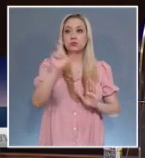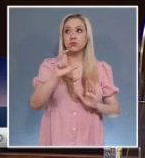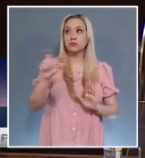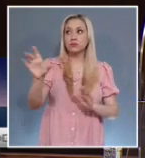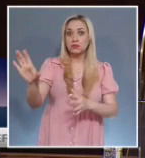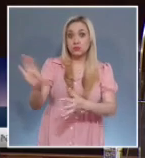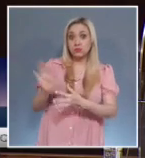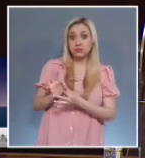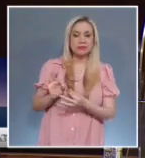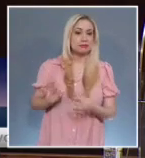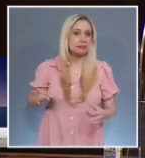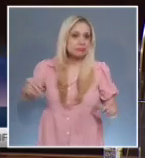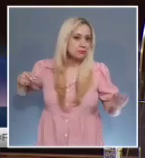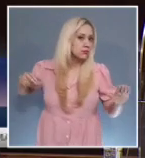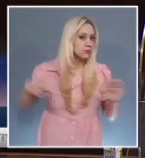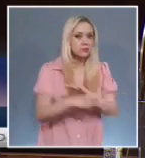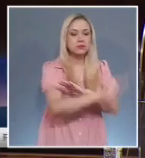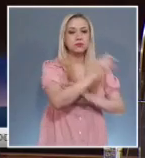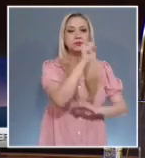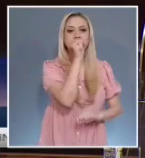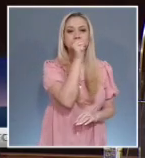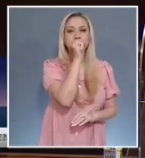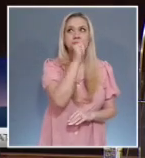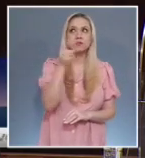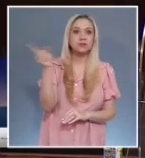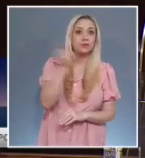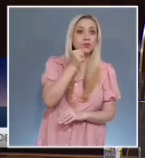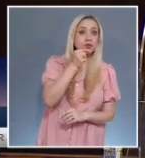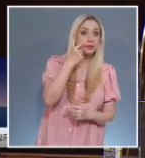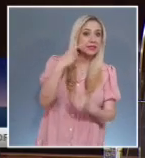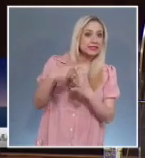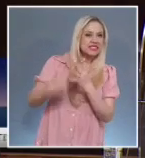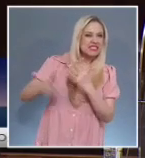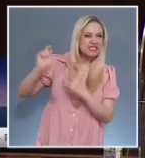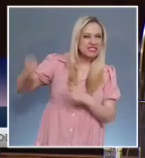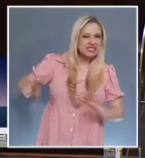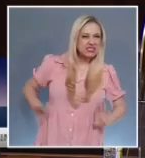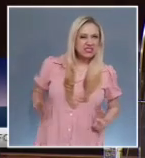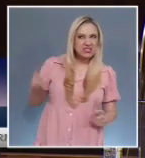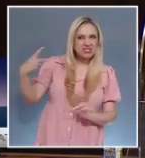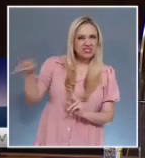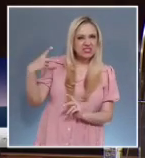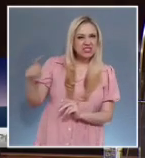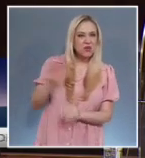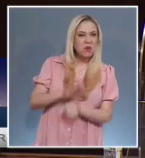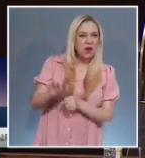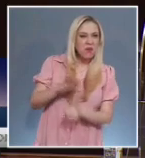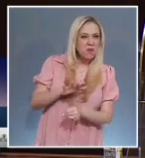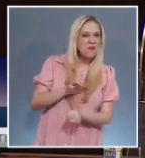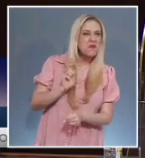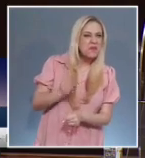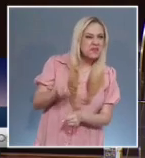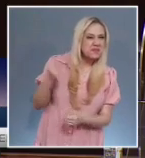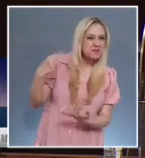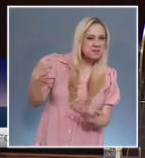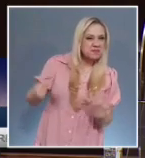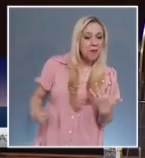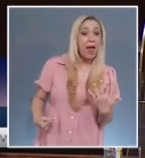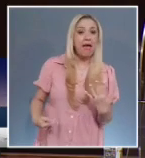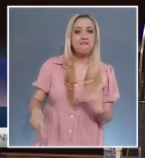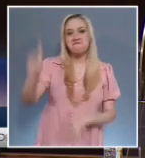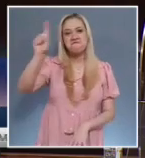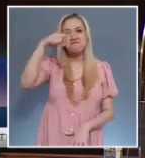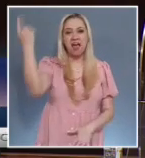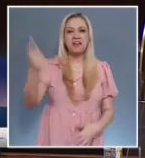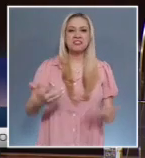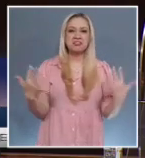de que un servidor público proporcione información que conozca con motivo de sus funciones para que se cometa un delito o para entorpecer